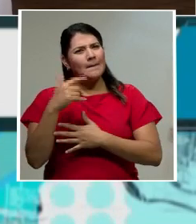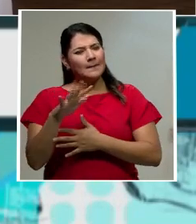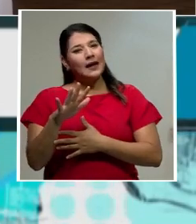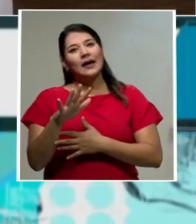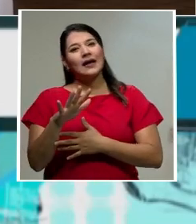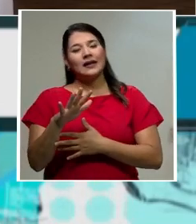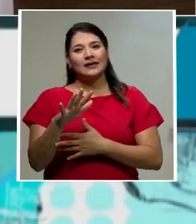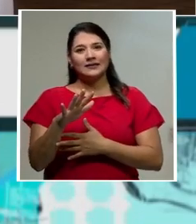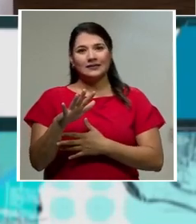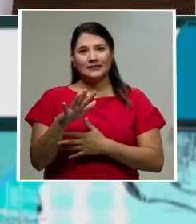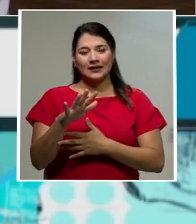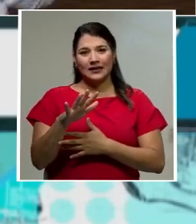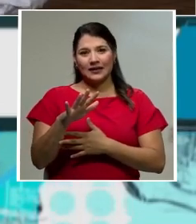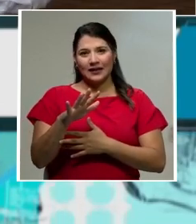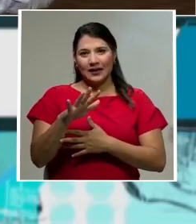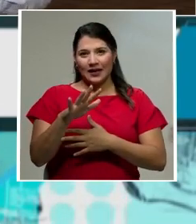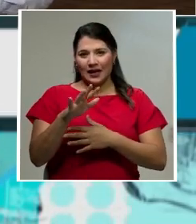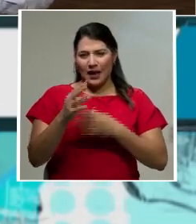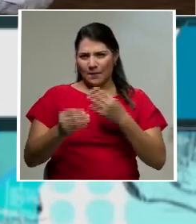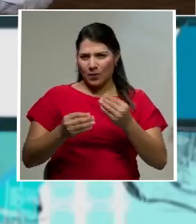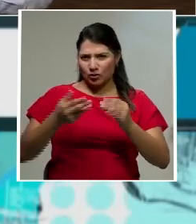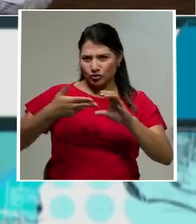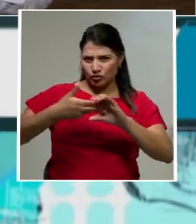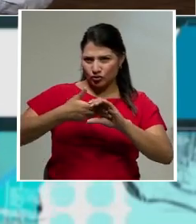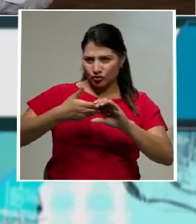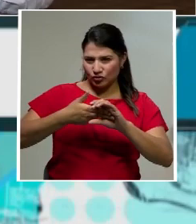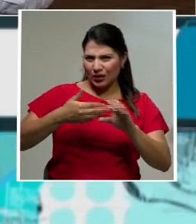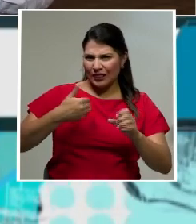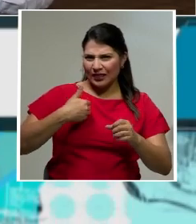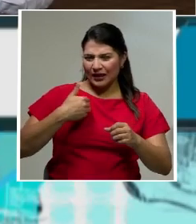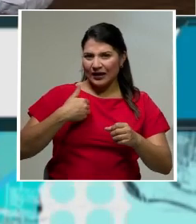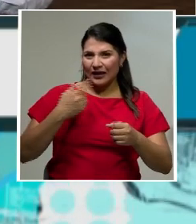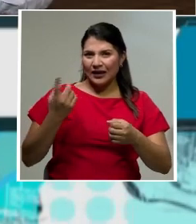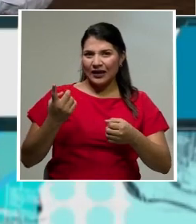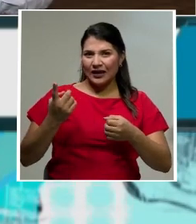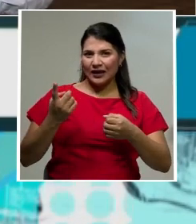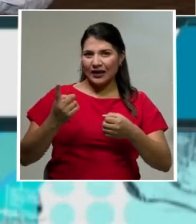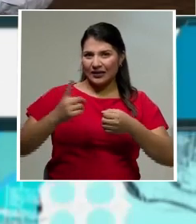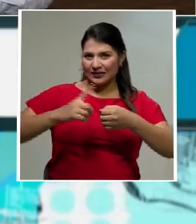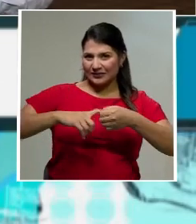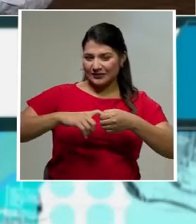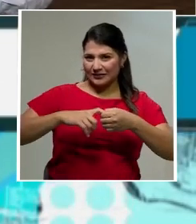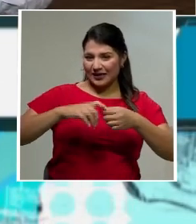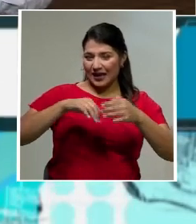lobby petrolero tiene aliados en la Asamblea, ¿verdad? Buenas noches.